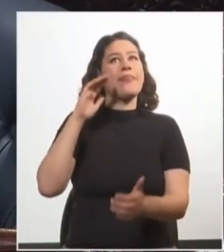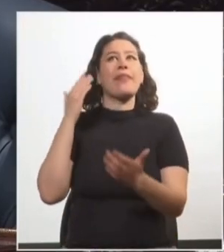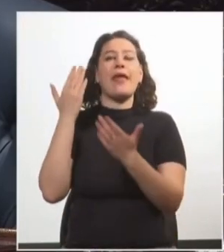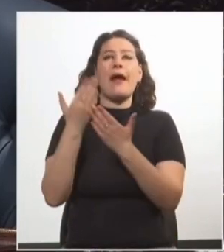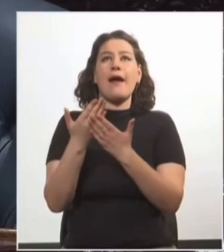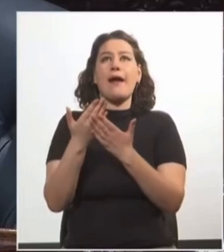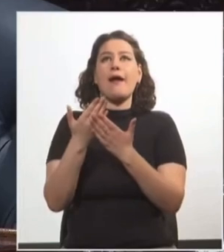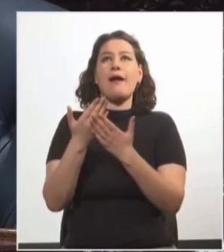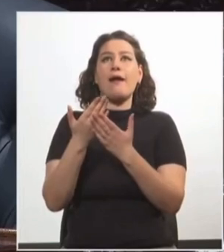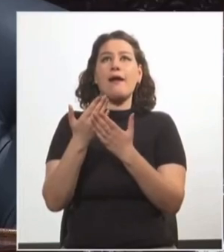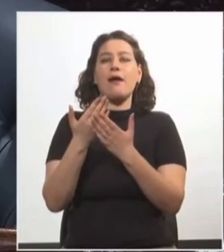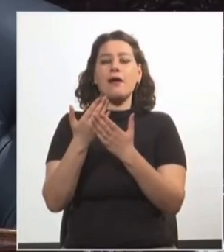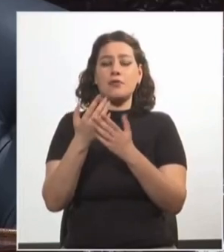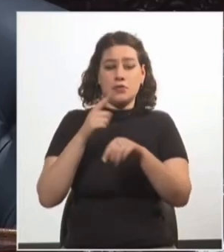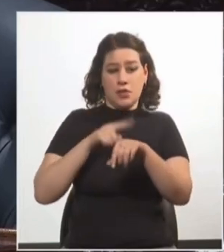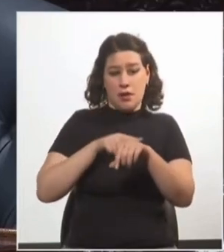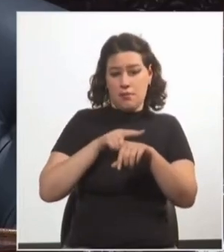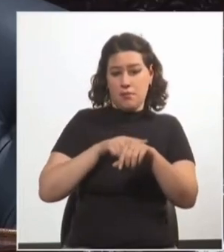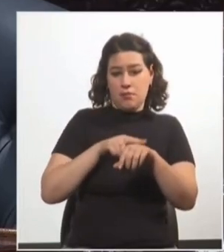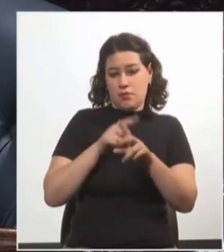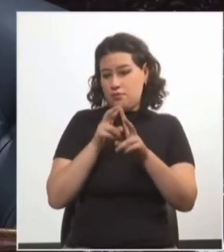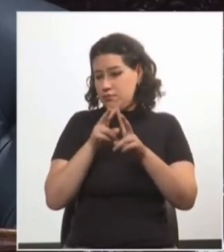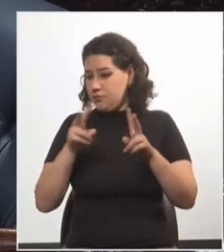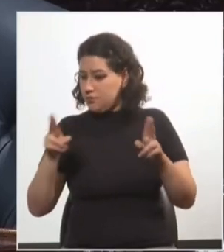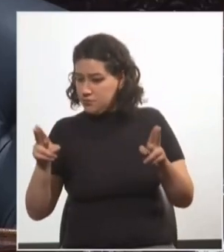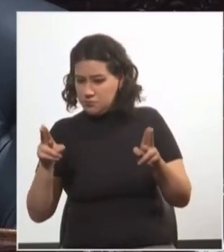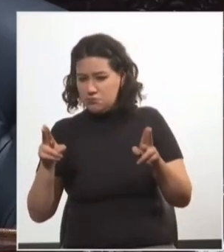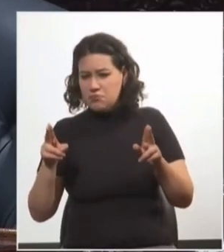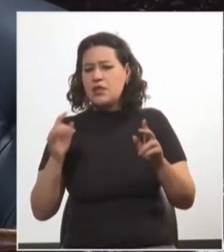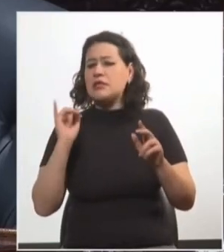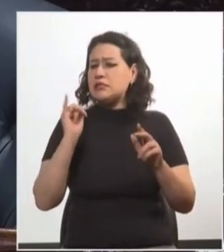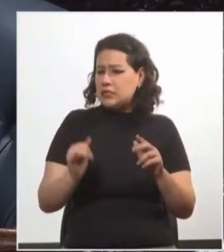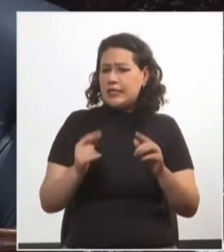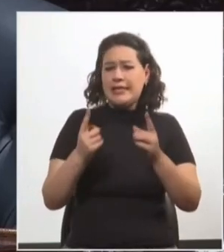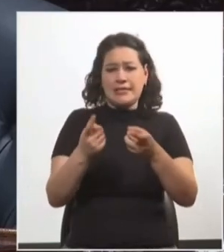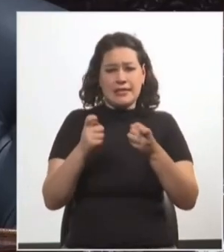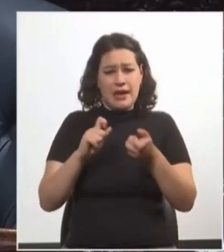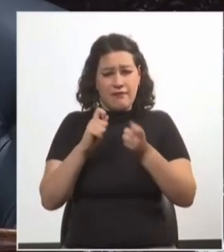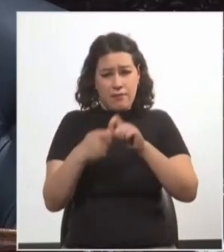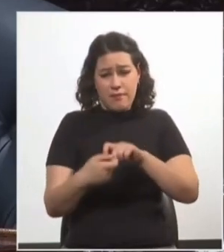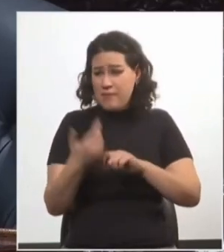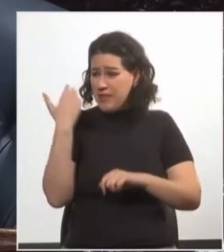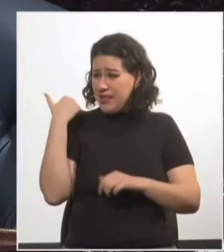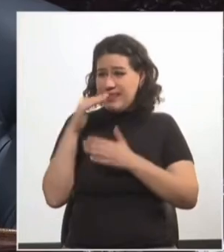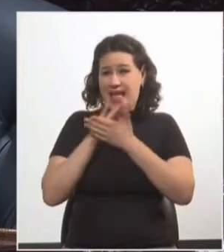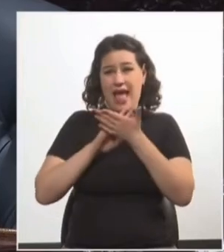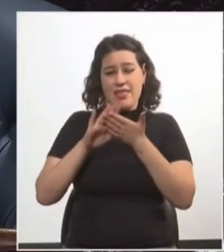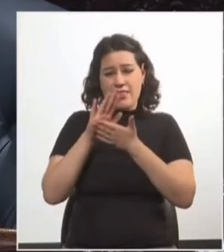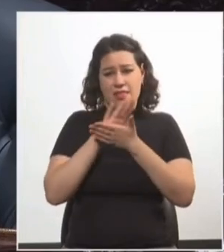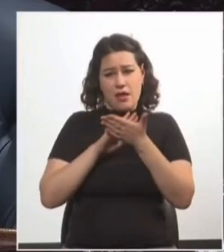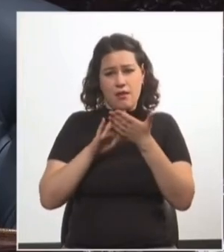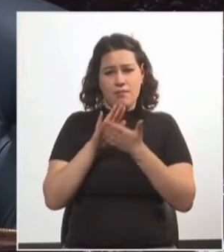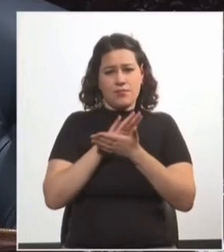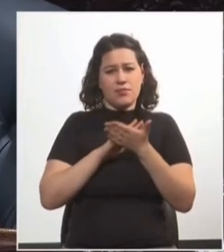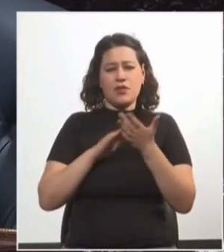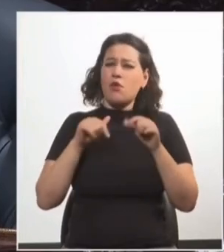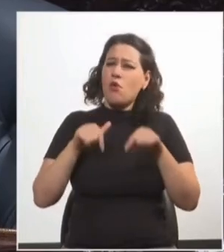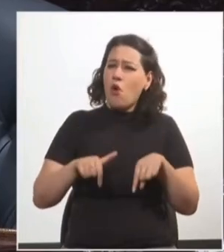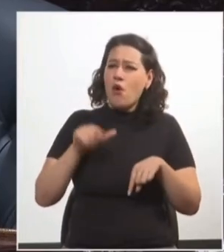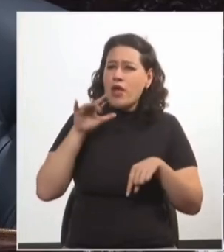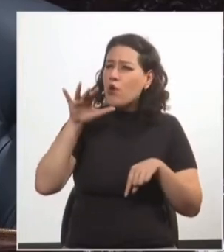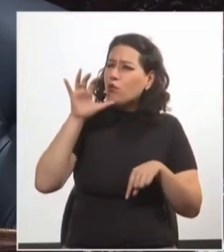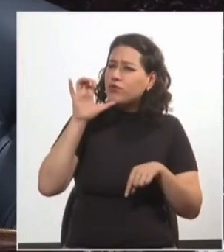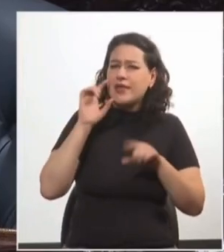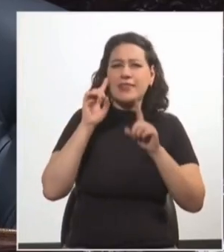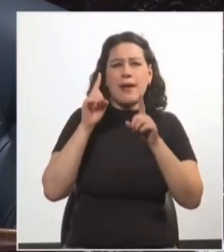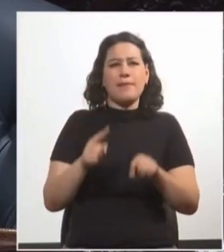que durante todo este tiempo que se planteaba la necesidad de reformar, no se hizo nada. Algo se escuchó hoy, se escuchó incluso